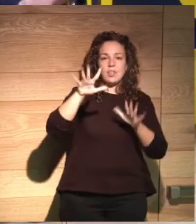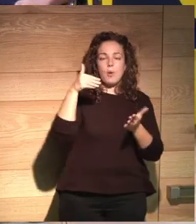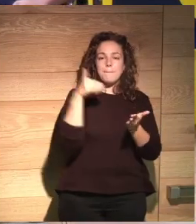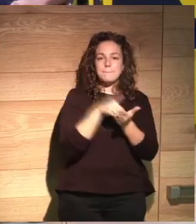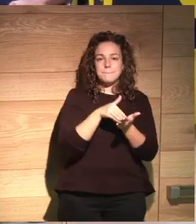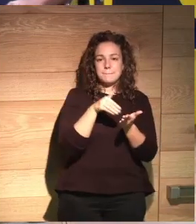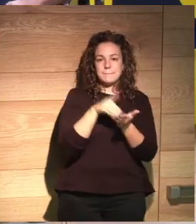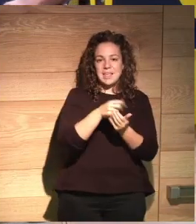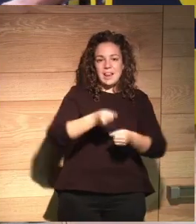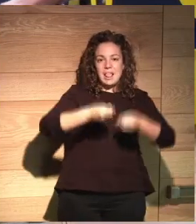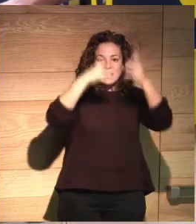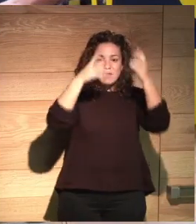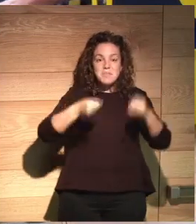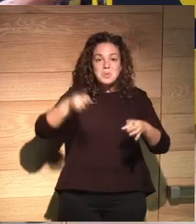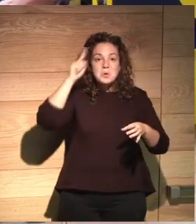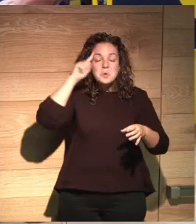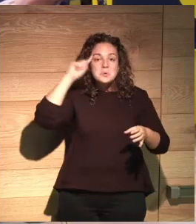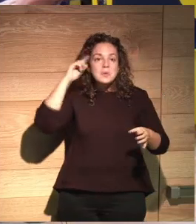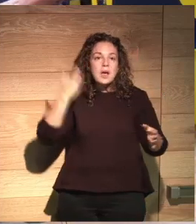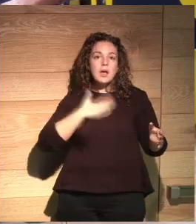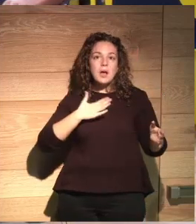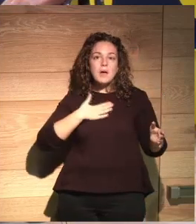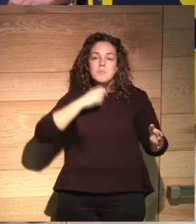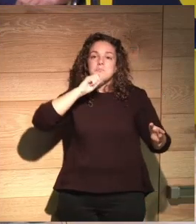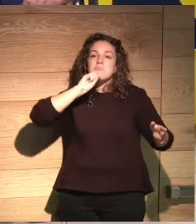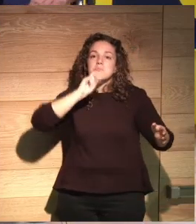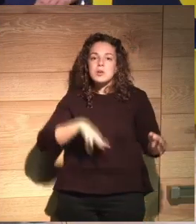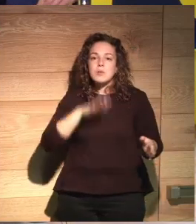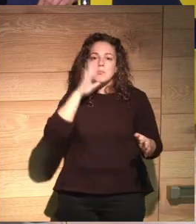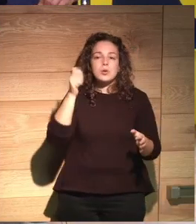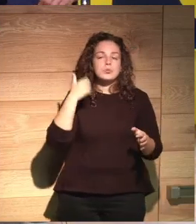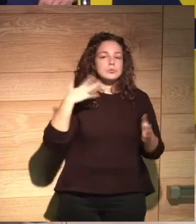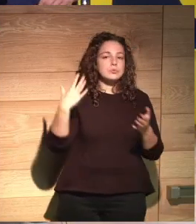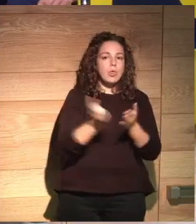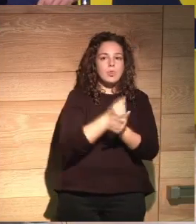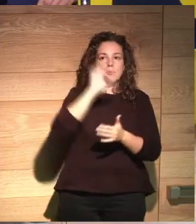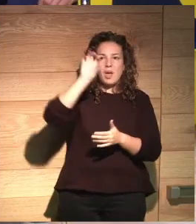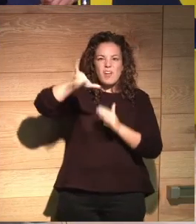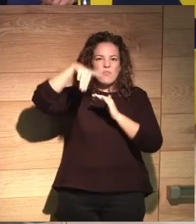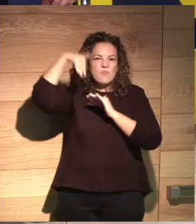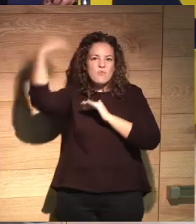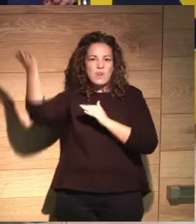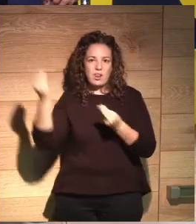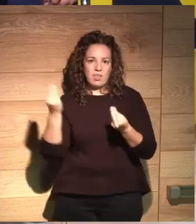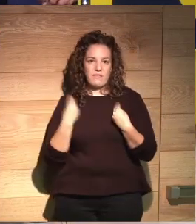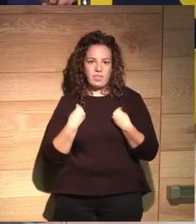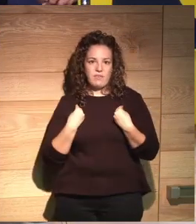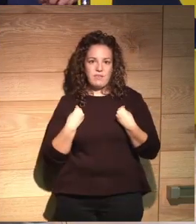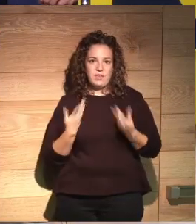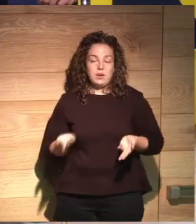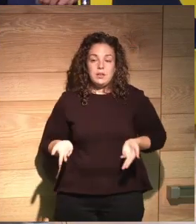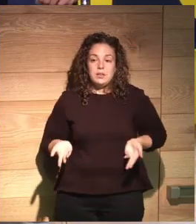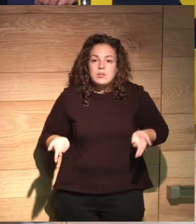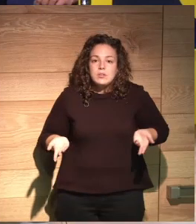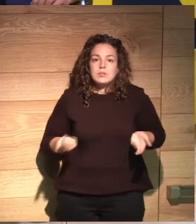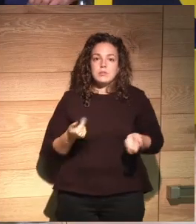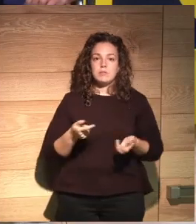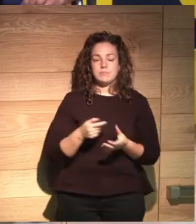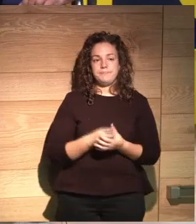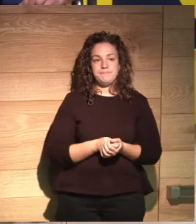se sabe quién es el propietario tan todo fuera del país además y entonces eso también